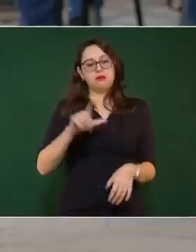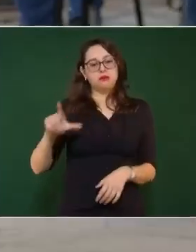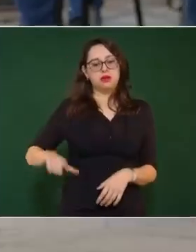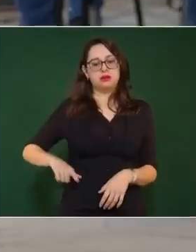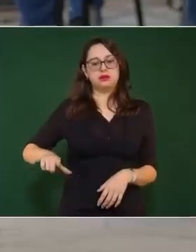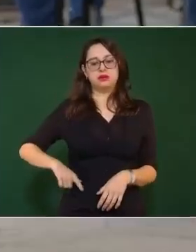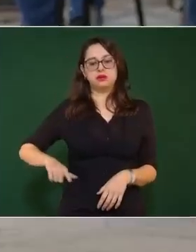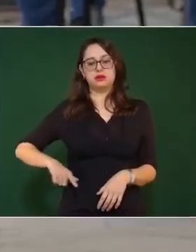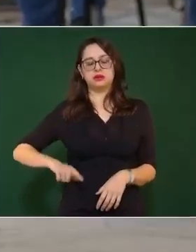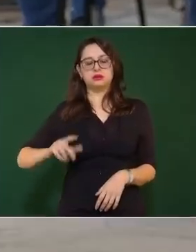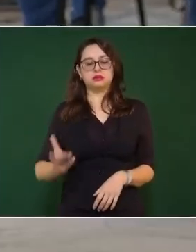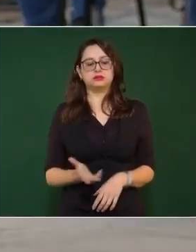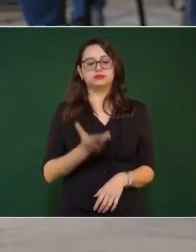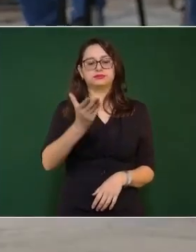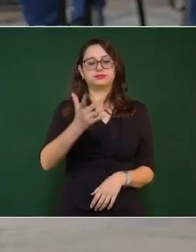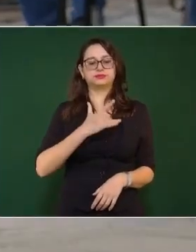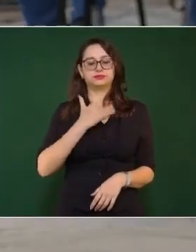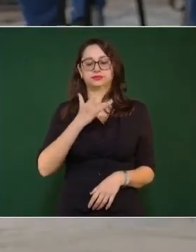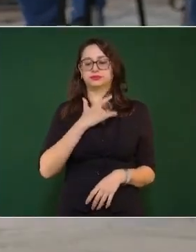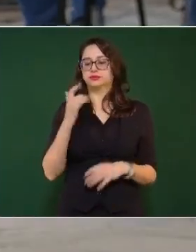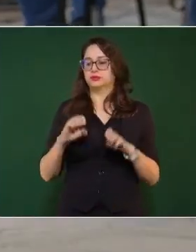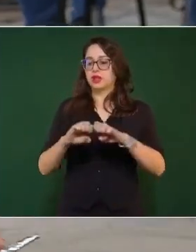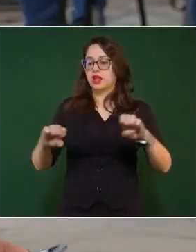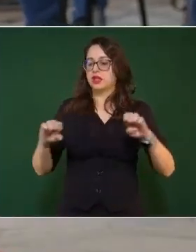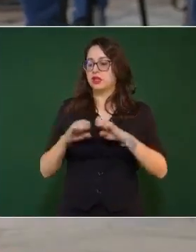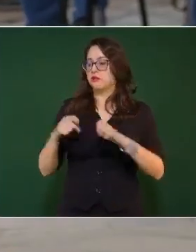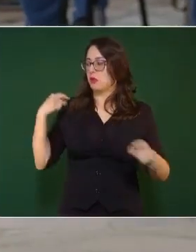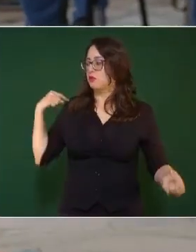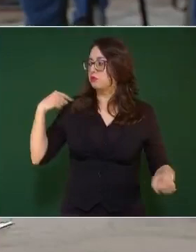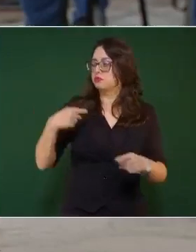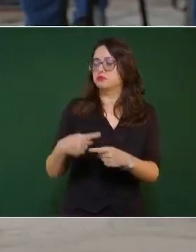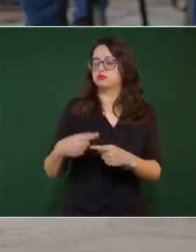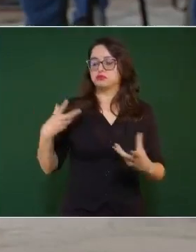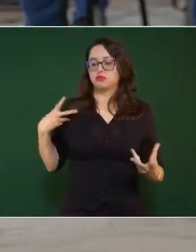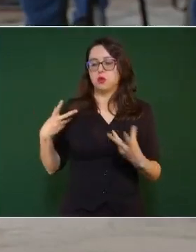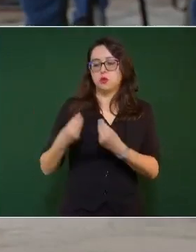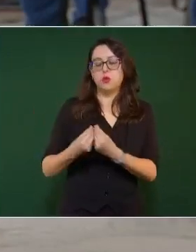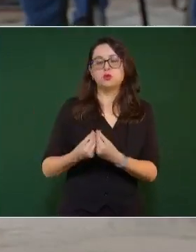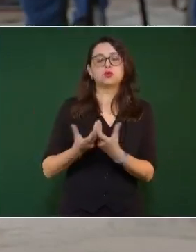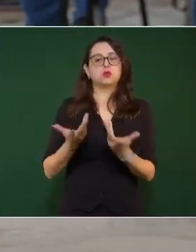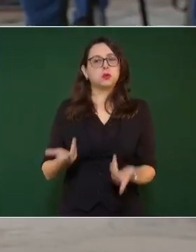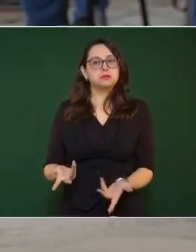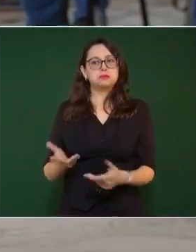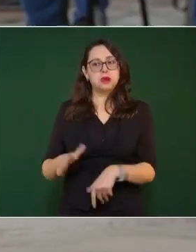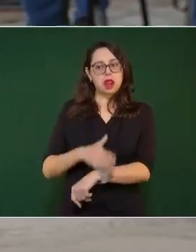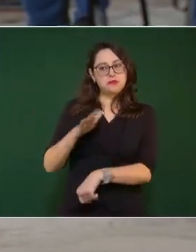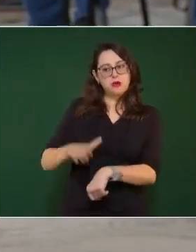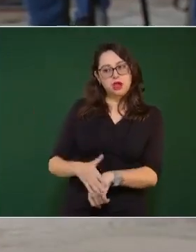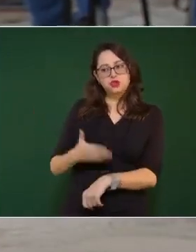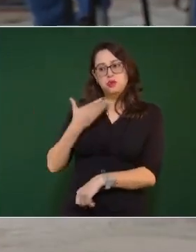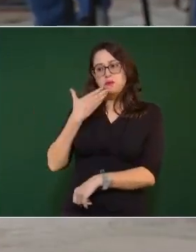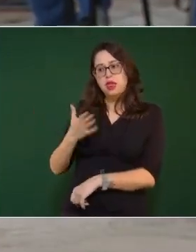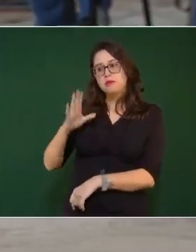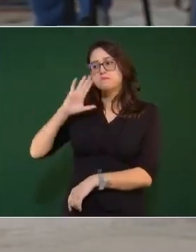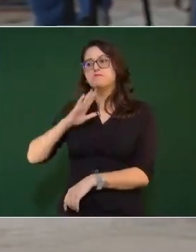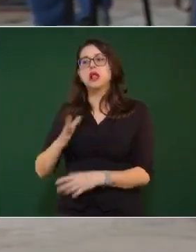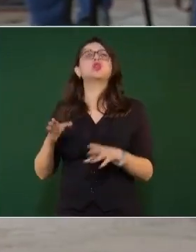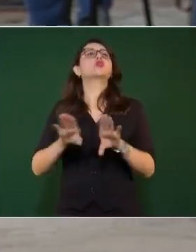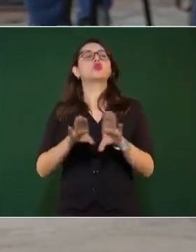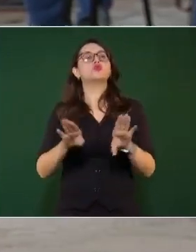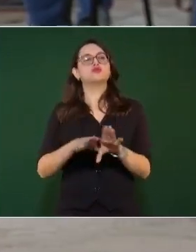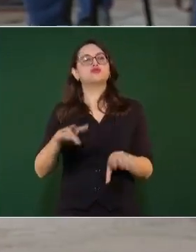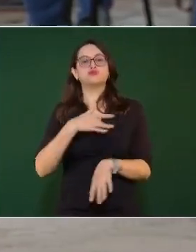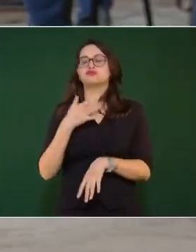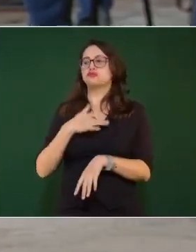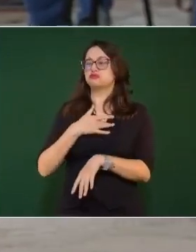evaluación que usted haría de su gabinete presidencial? ¿En qué áreas cree que se dieron los mejores resultados y en